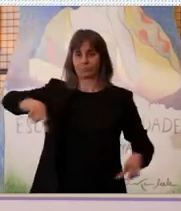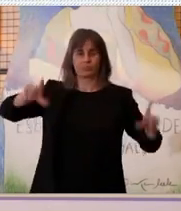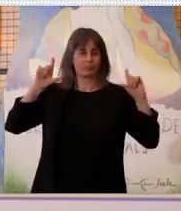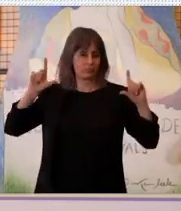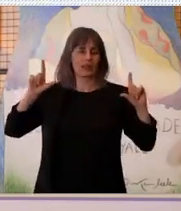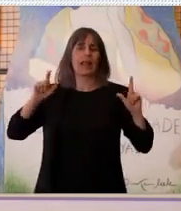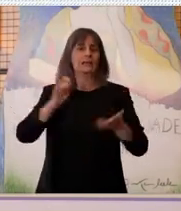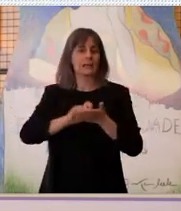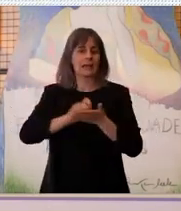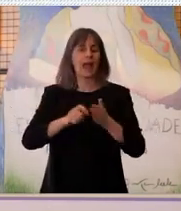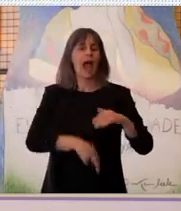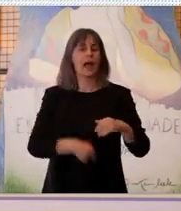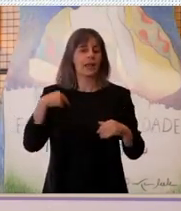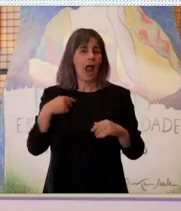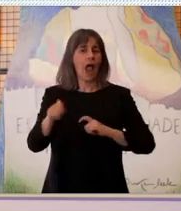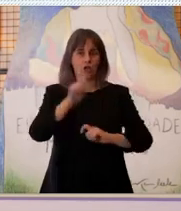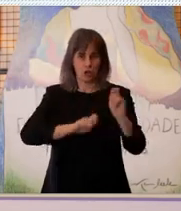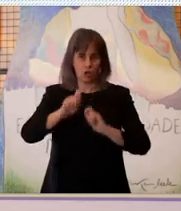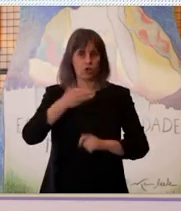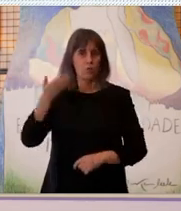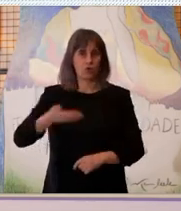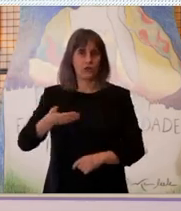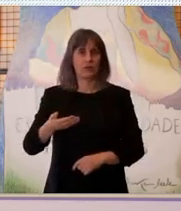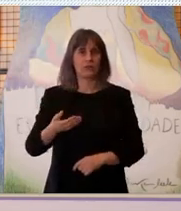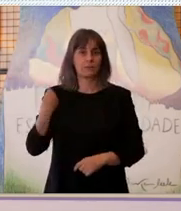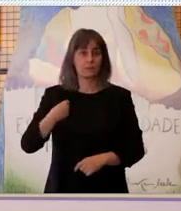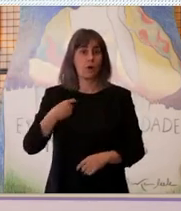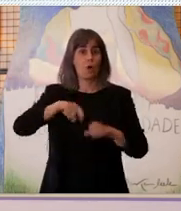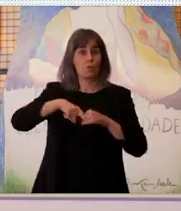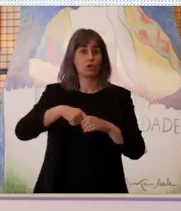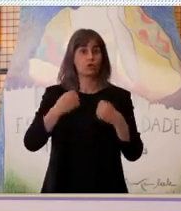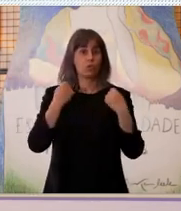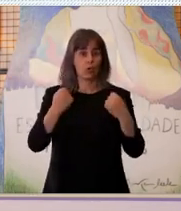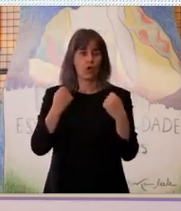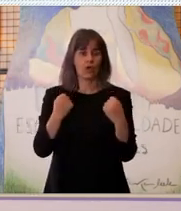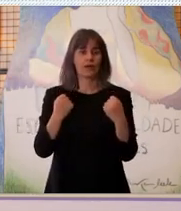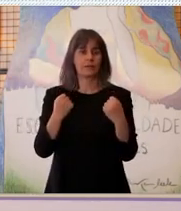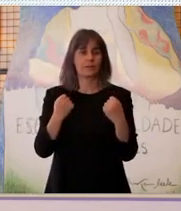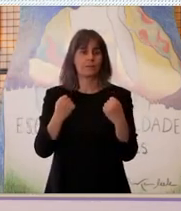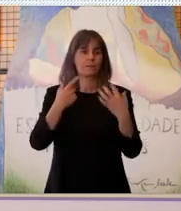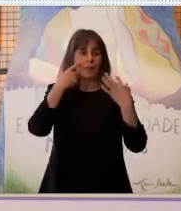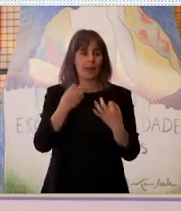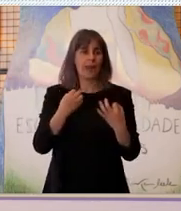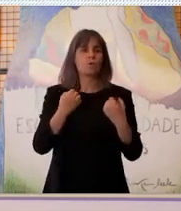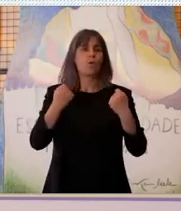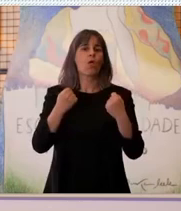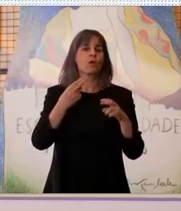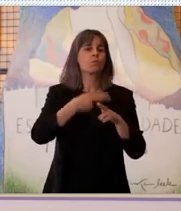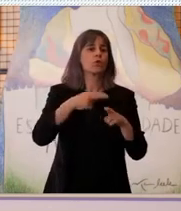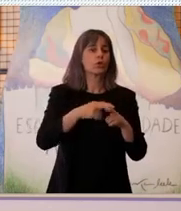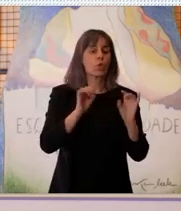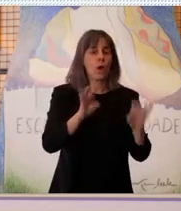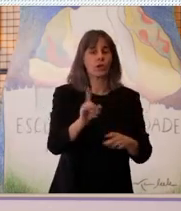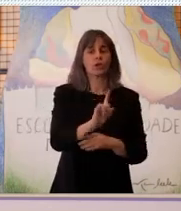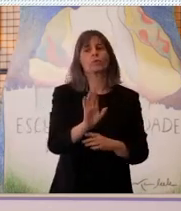general de asociaciones importantes etcétera están puestos de poder que no es poder como el poder político pero en dentro